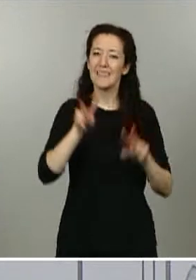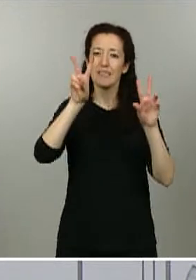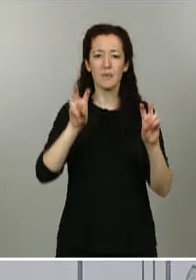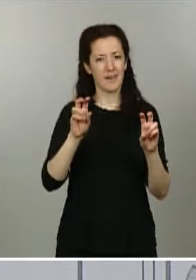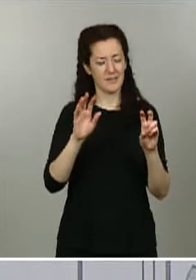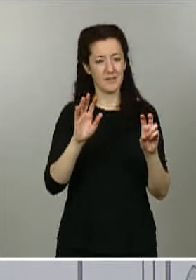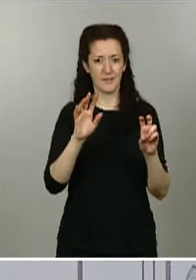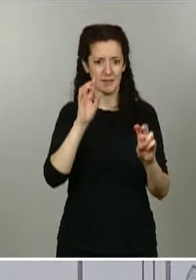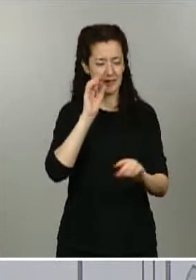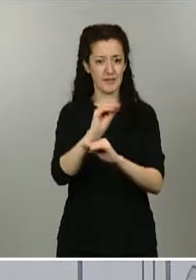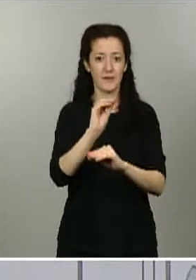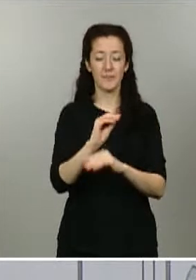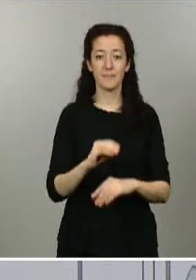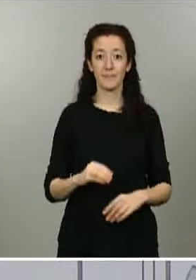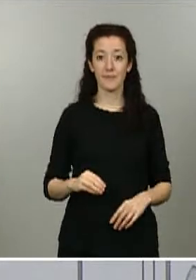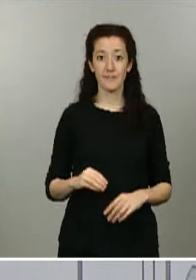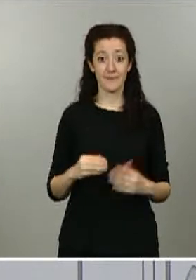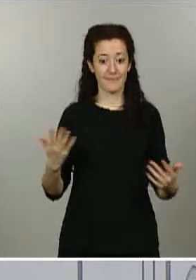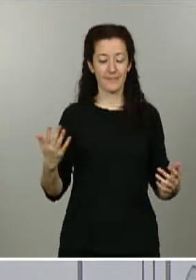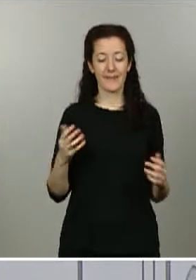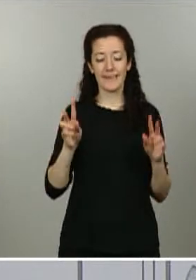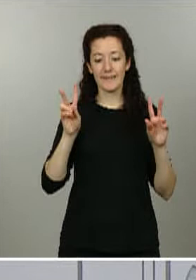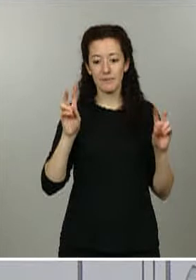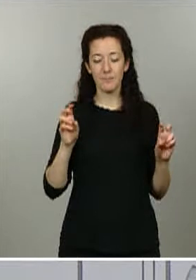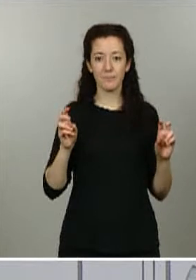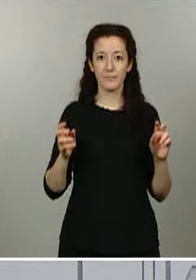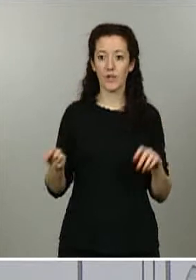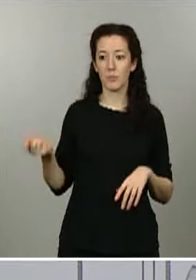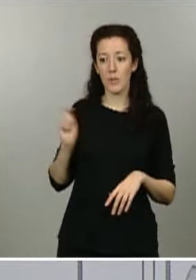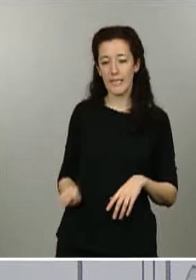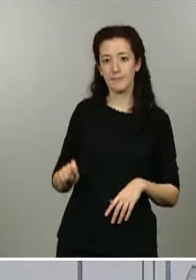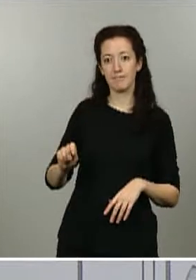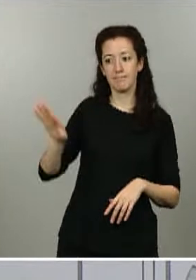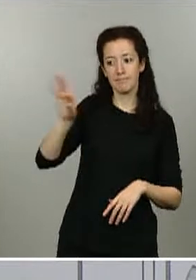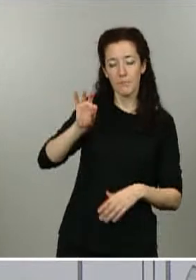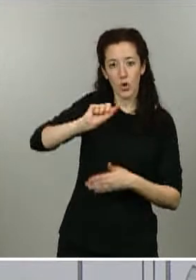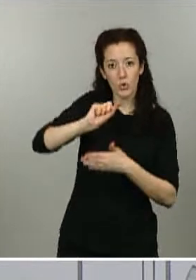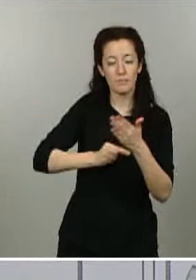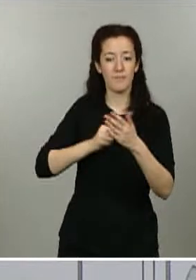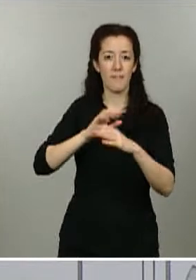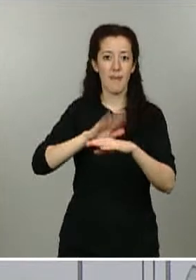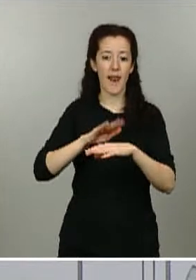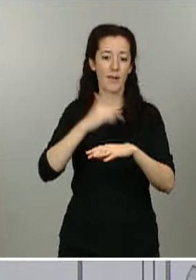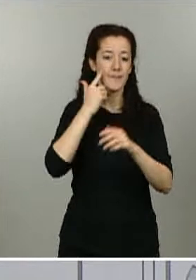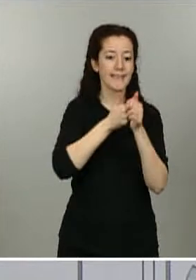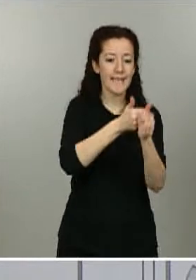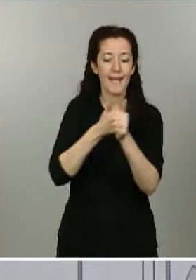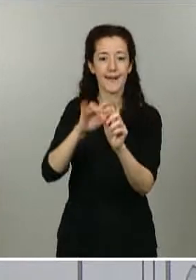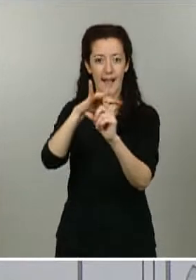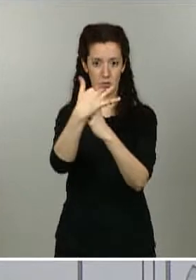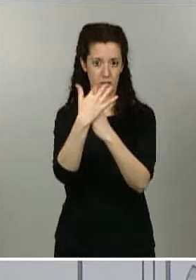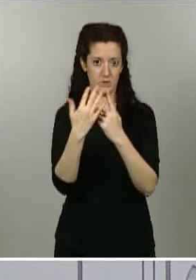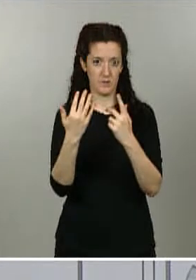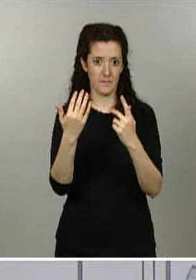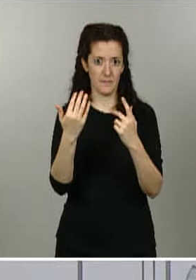proceso de contratación para el seguimiento de contactos, imaginemos que hubiéramos podido prever el volumen de casos que hemos tenido y estoy